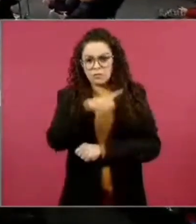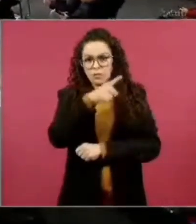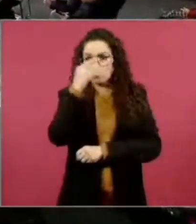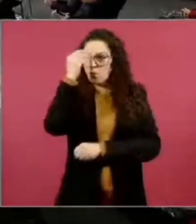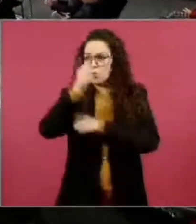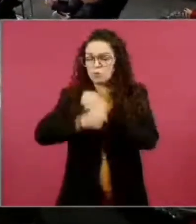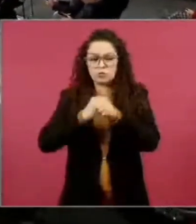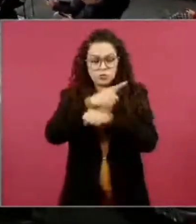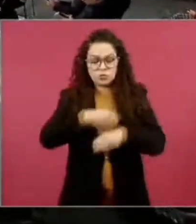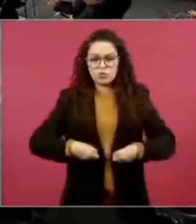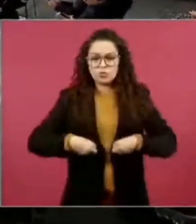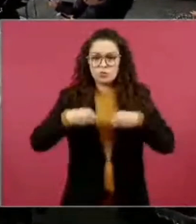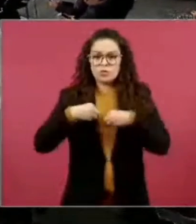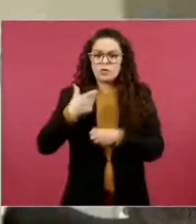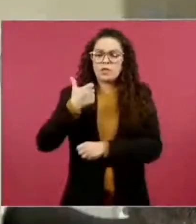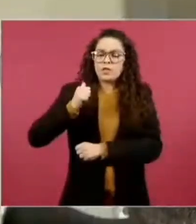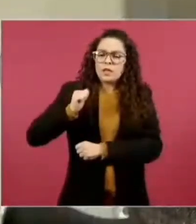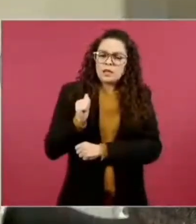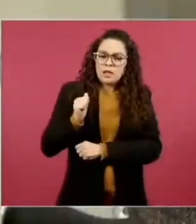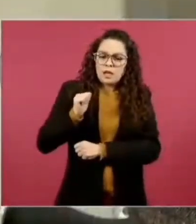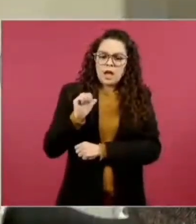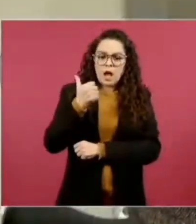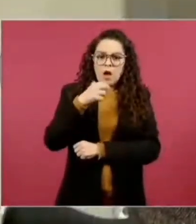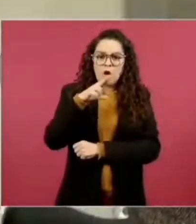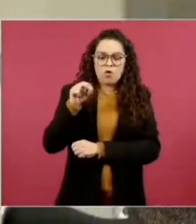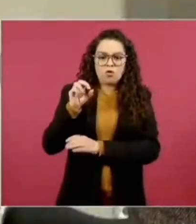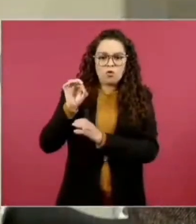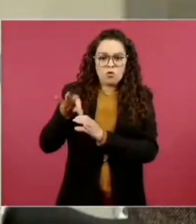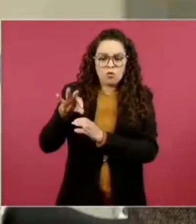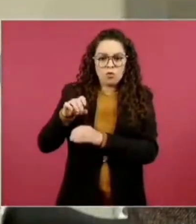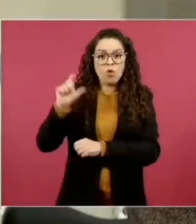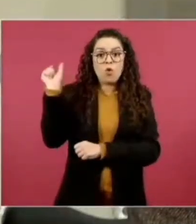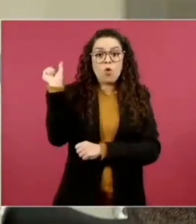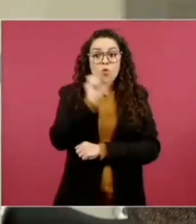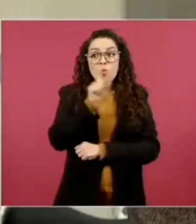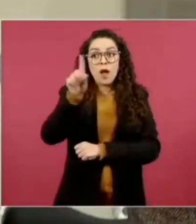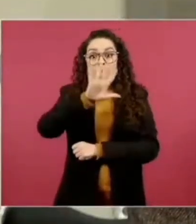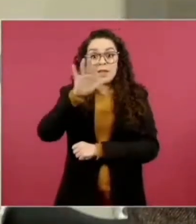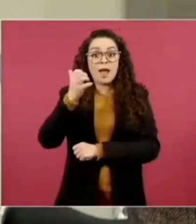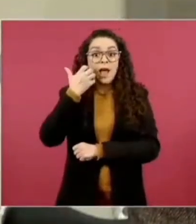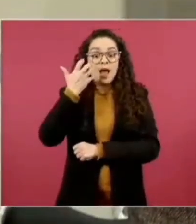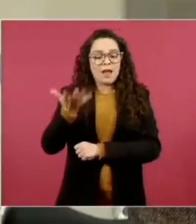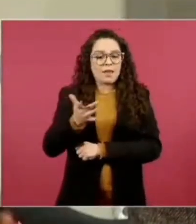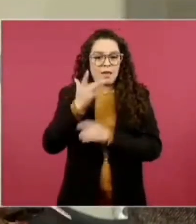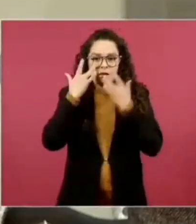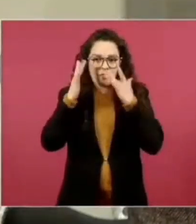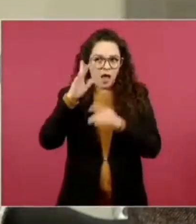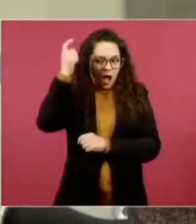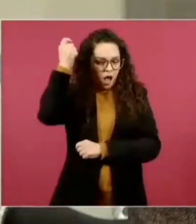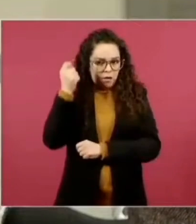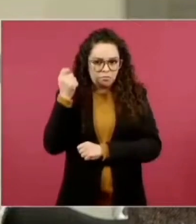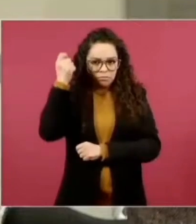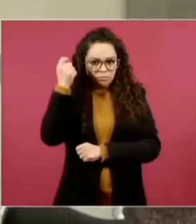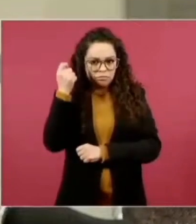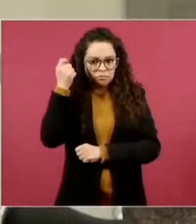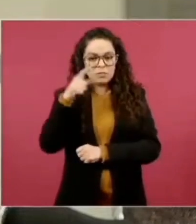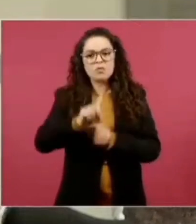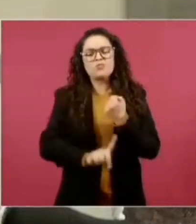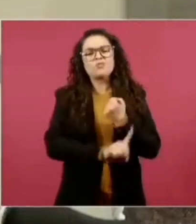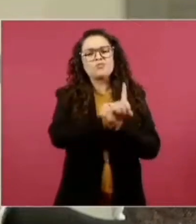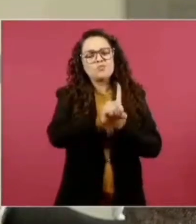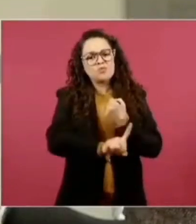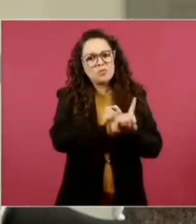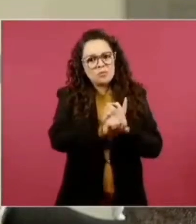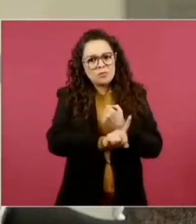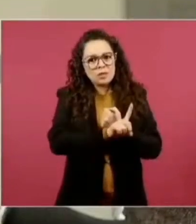tuvo dificultades ya al momento de tratar de retirarse. Esto, pues vimos, ¿no?, que habían como otros casos también y pues tiene que